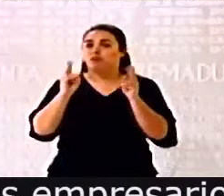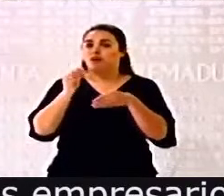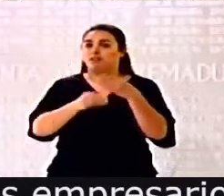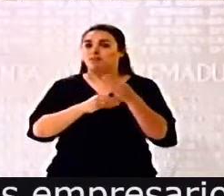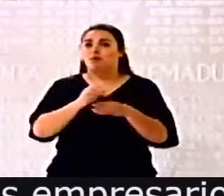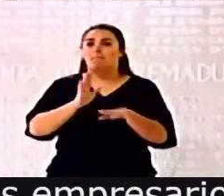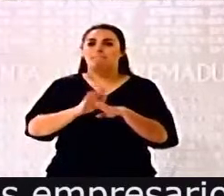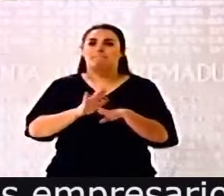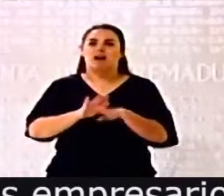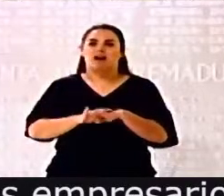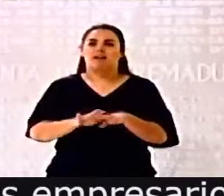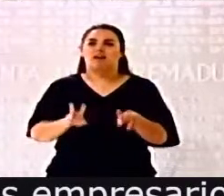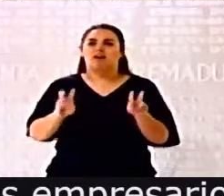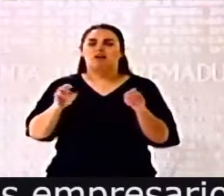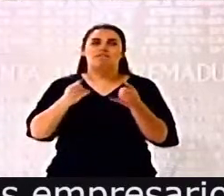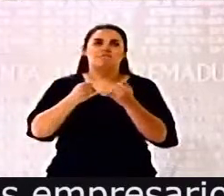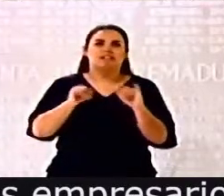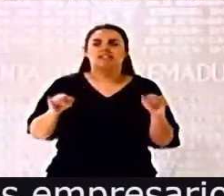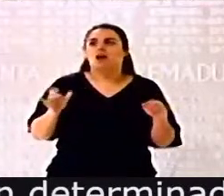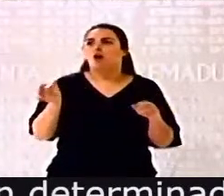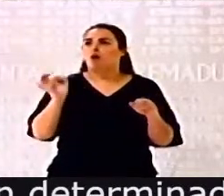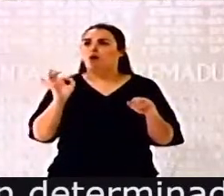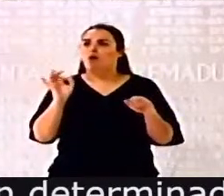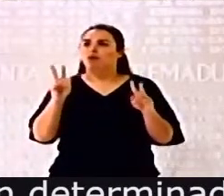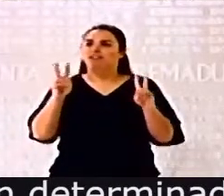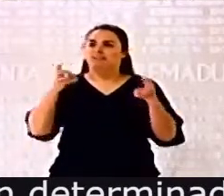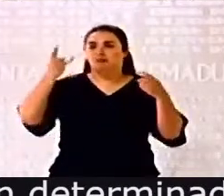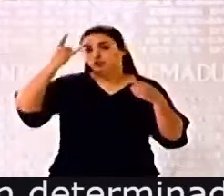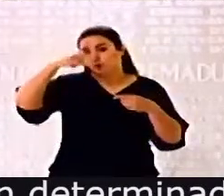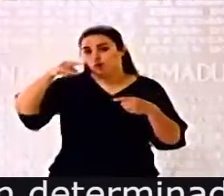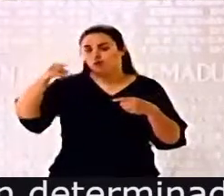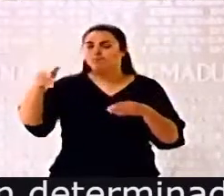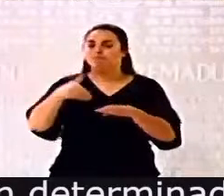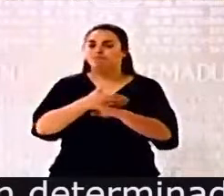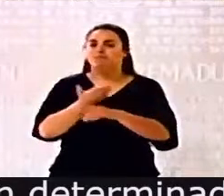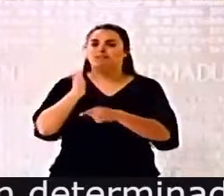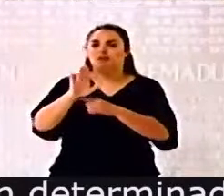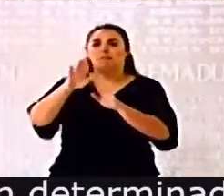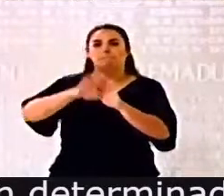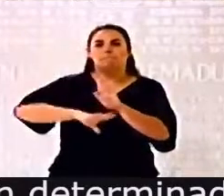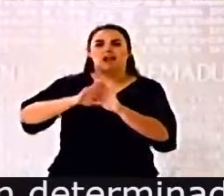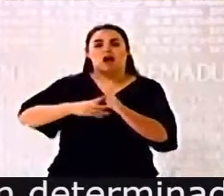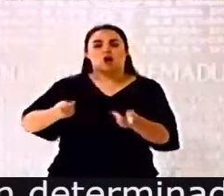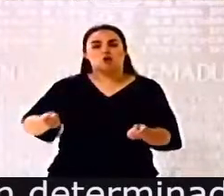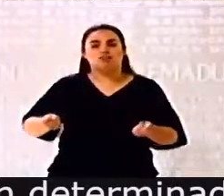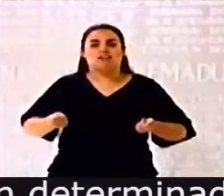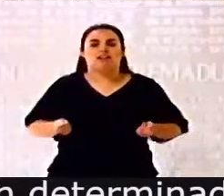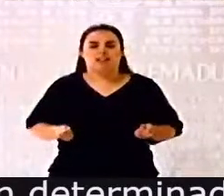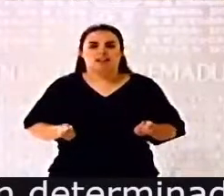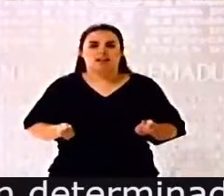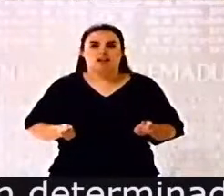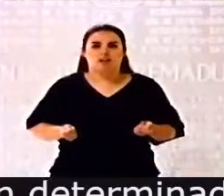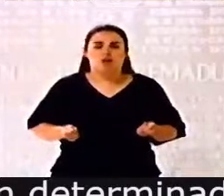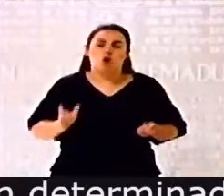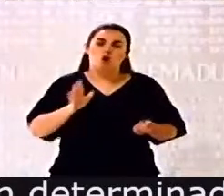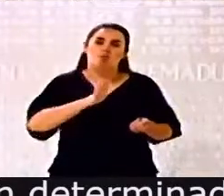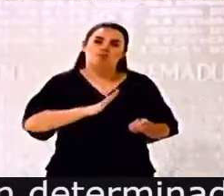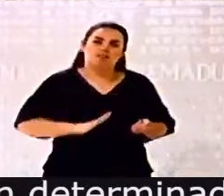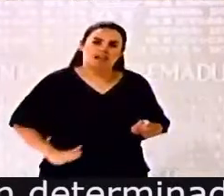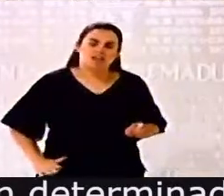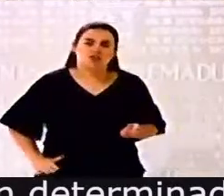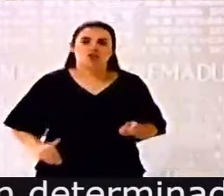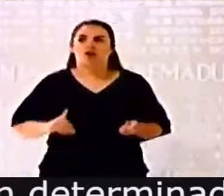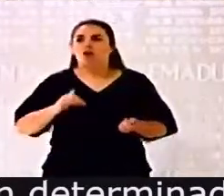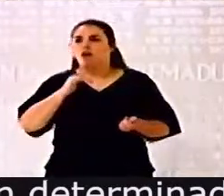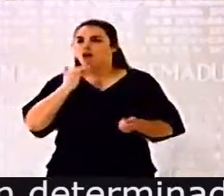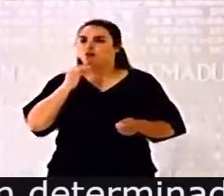para un determinado festejo o un espectáculo taurino, debe presentar un plan de contingencia por si se da algún caso